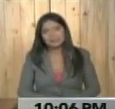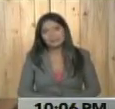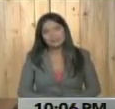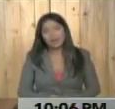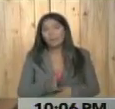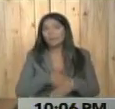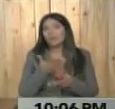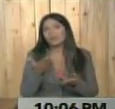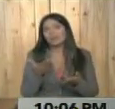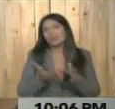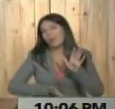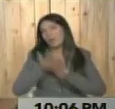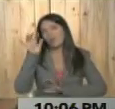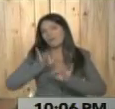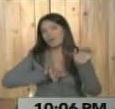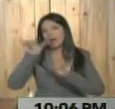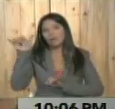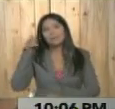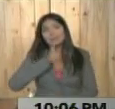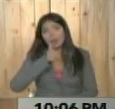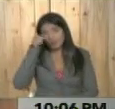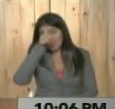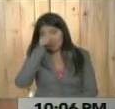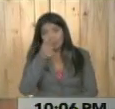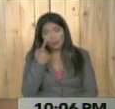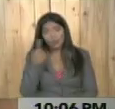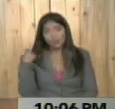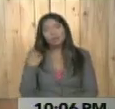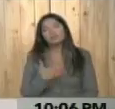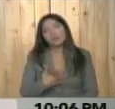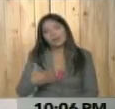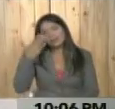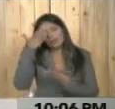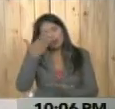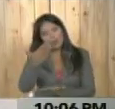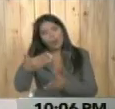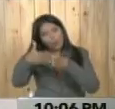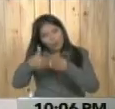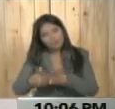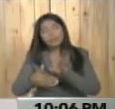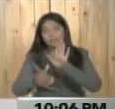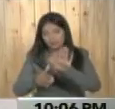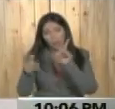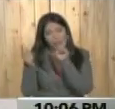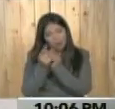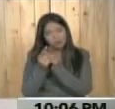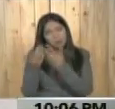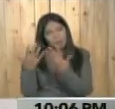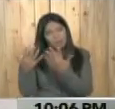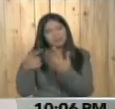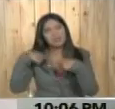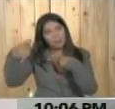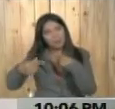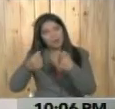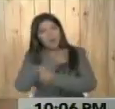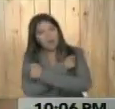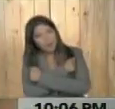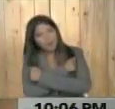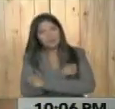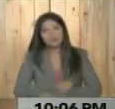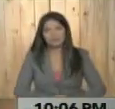fuera de Caracas el fin de semana, pero quería saludarte, conocerte. Ya vamos a hablar un rato y nos vamos a dar un abrazo,